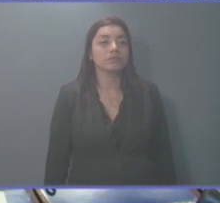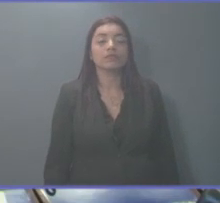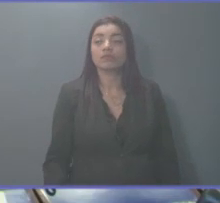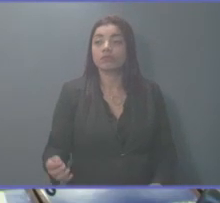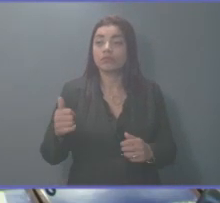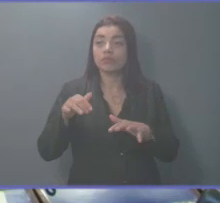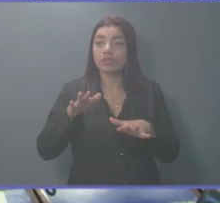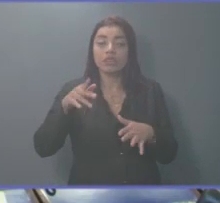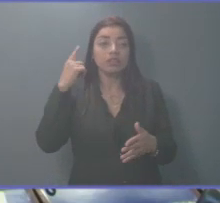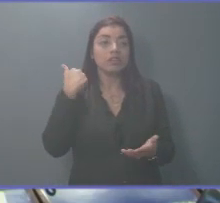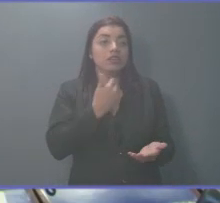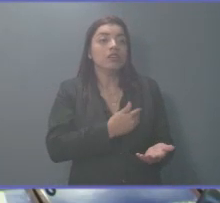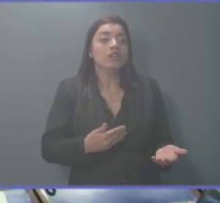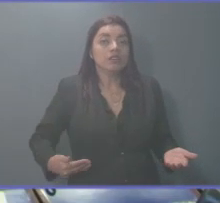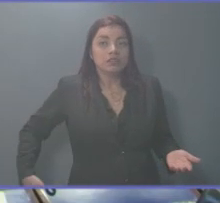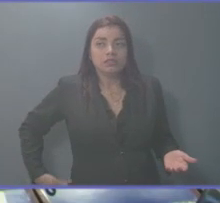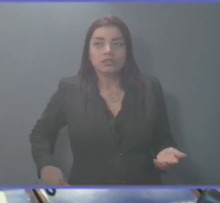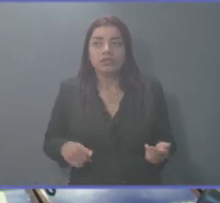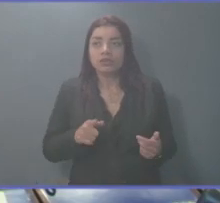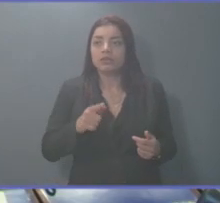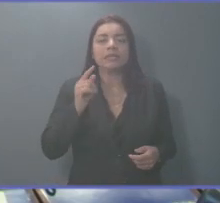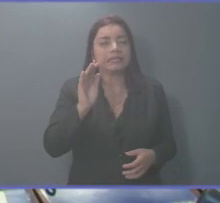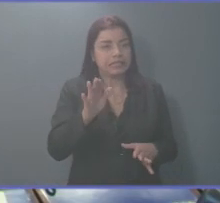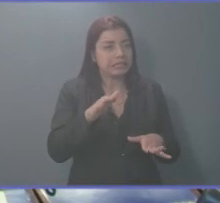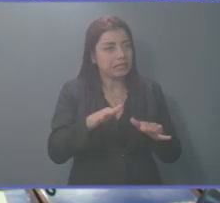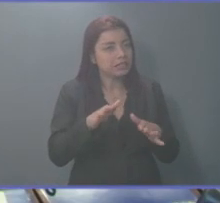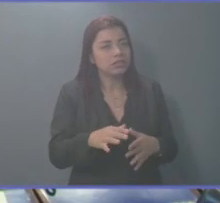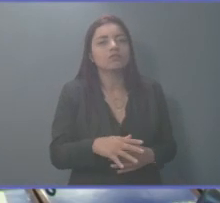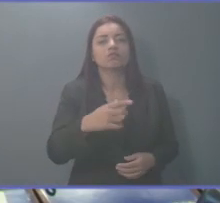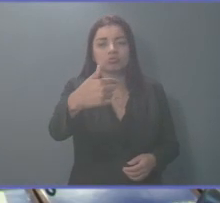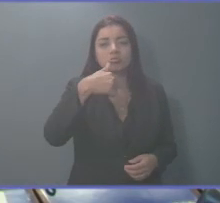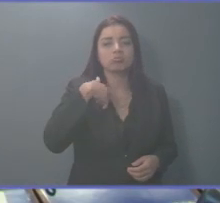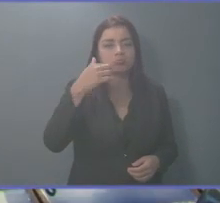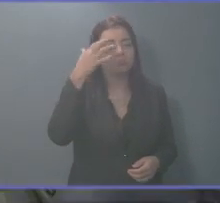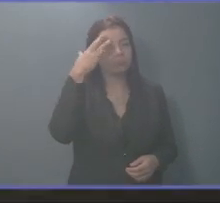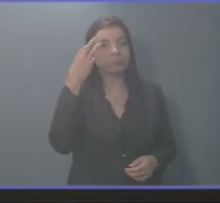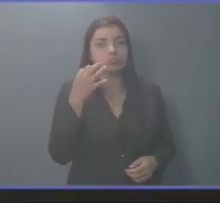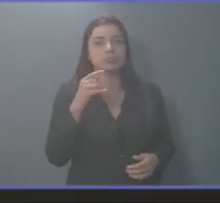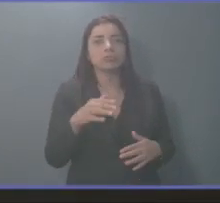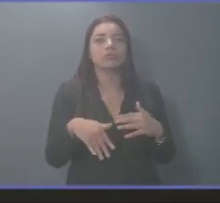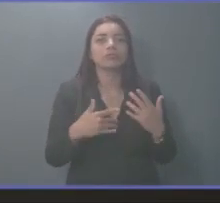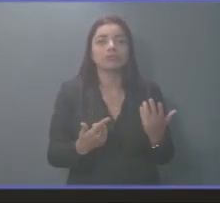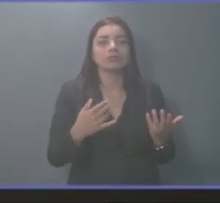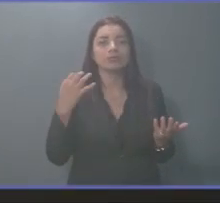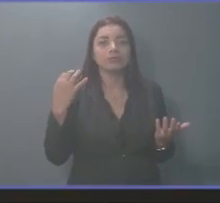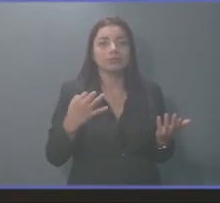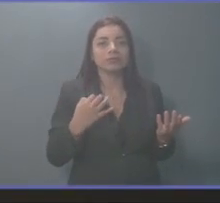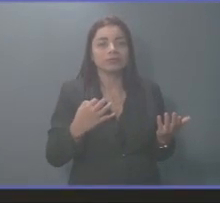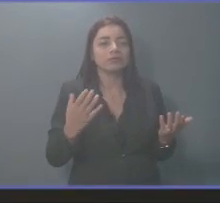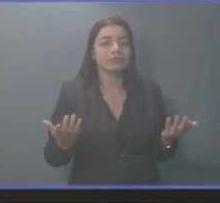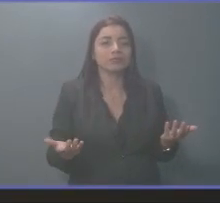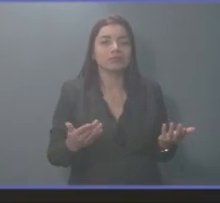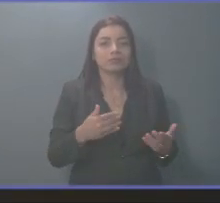Gracias, señor presidente en funciones. Creo que lo primero que debe de destacarse